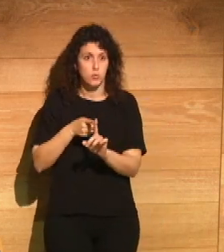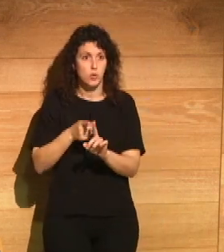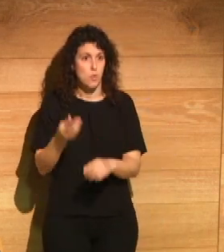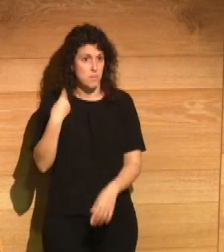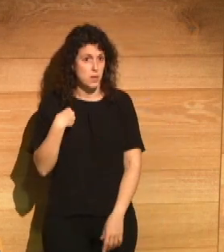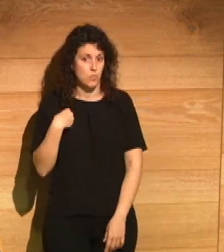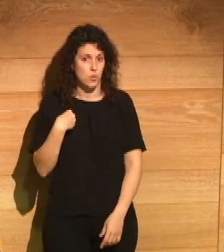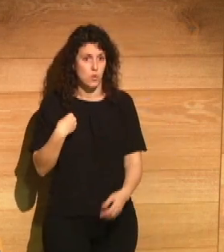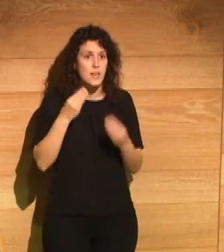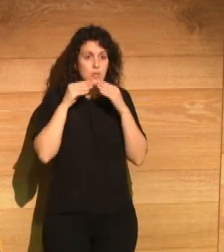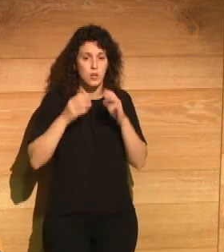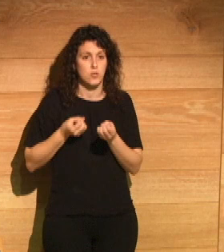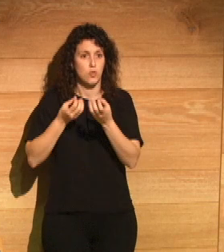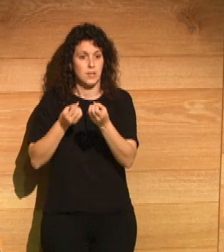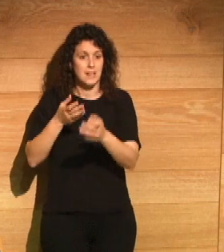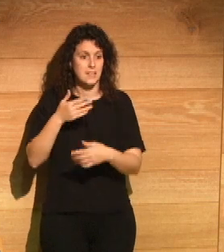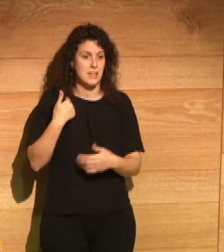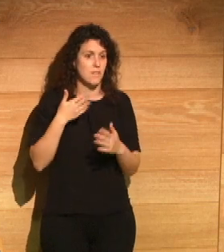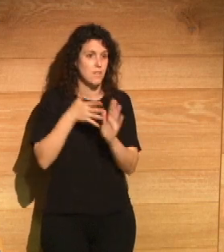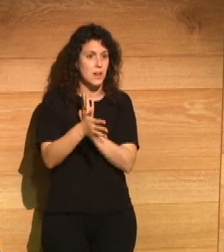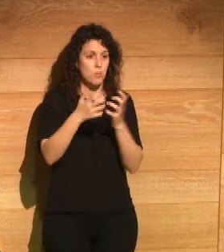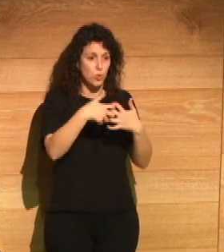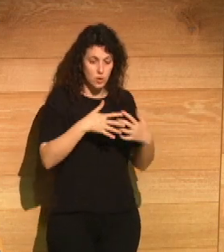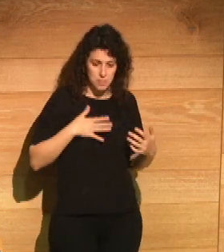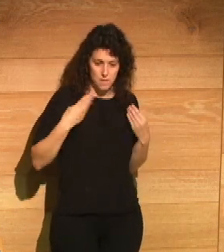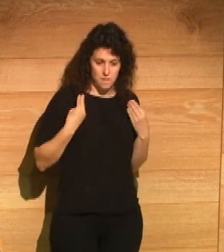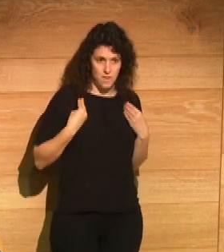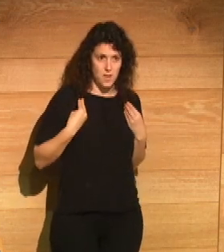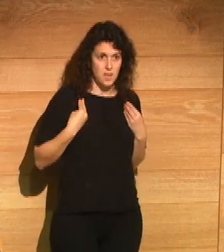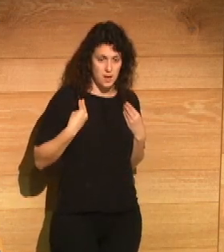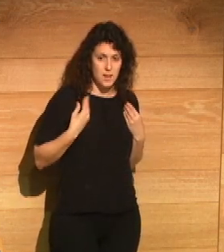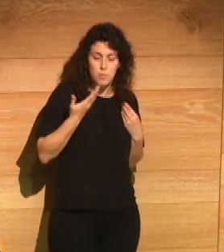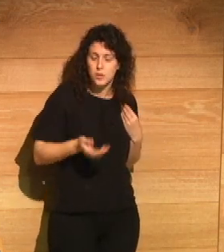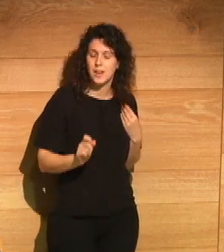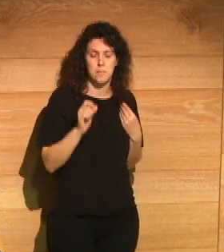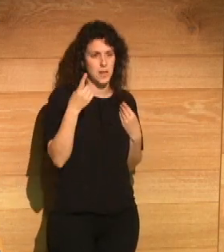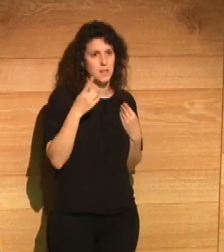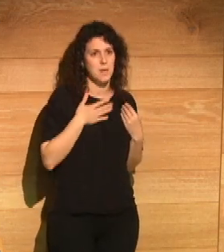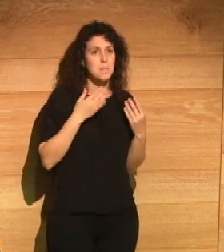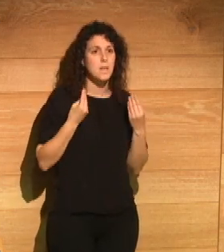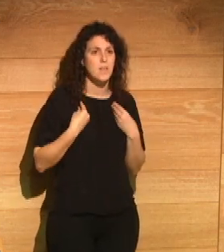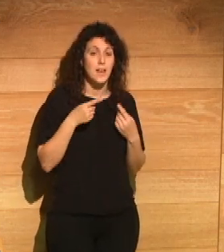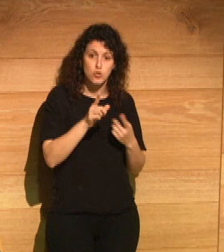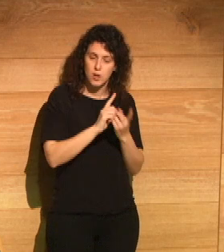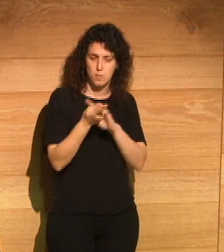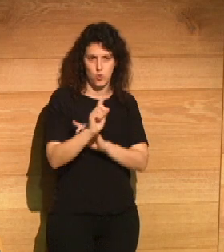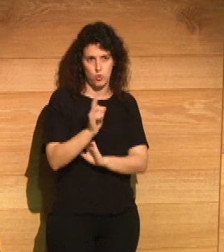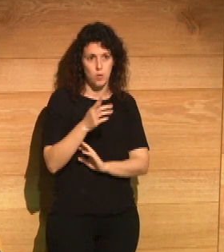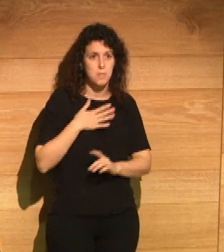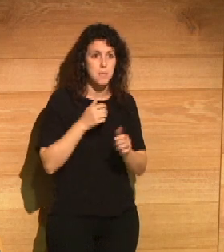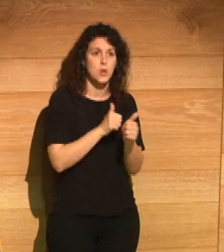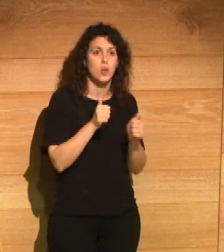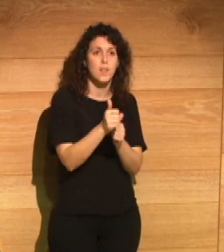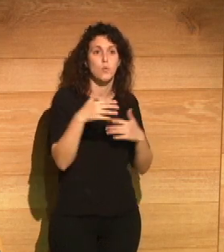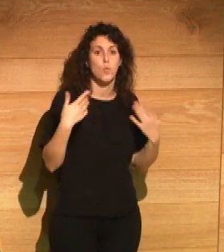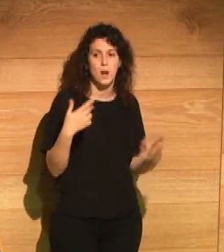ha sido como el motor de mi vida desde que tengo memoria y lo más importante en mi vida, y eso no cambió. Mi prioridad siempre ha sido